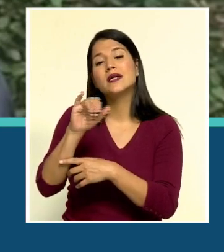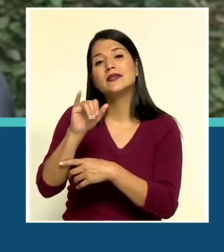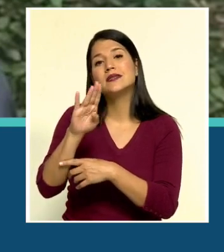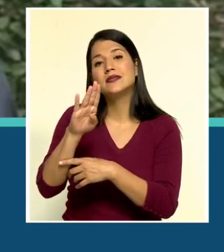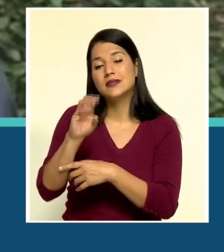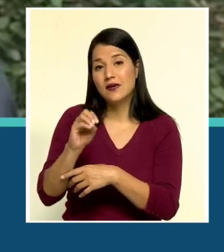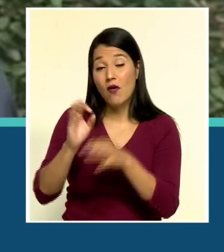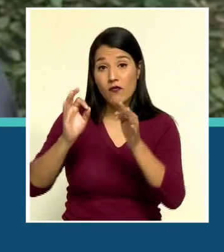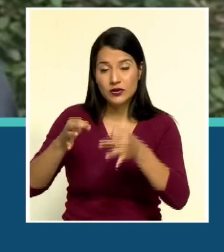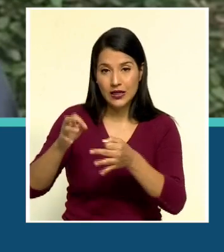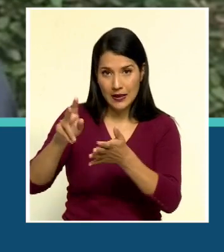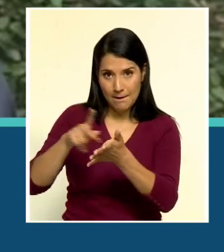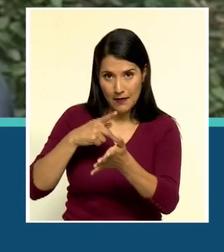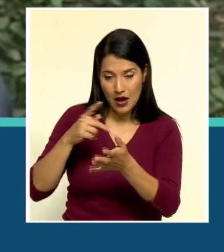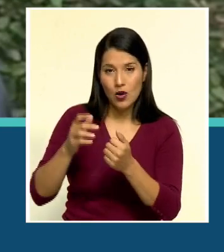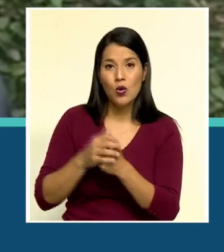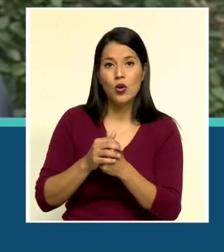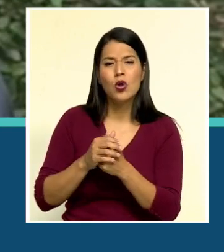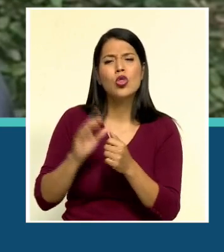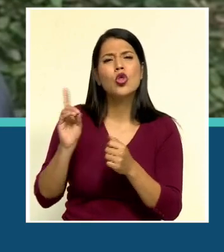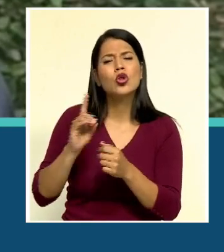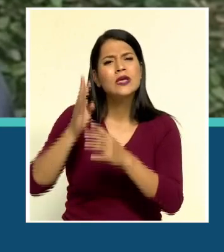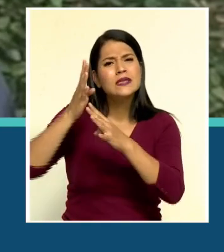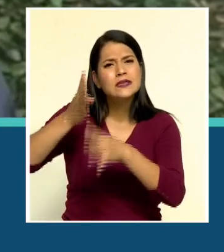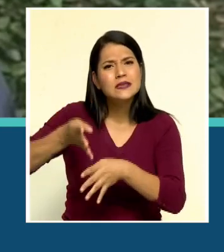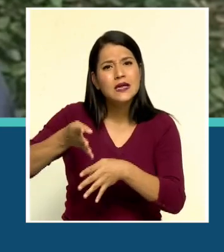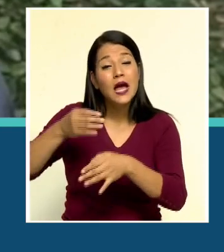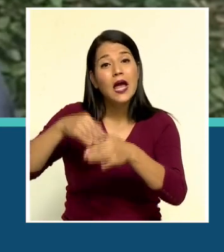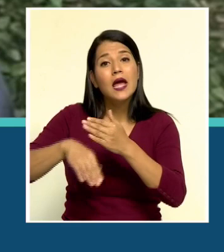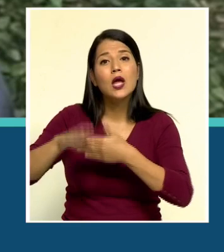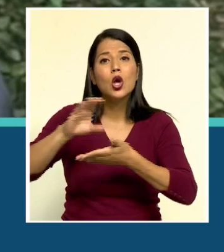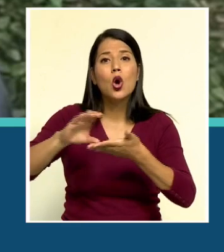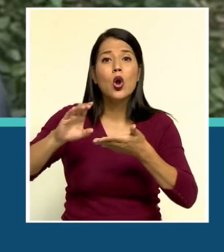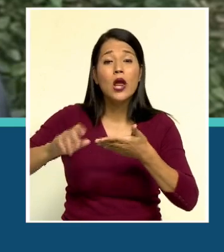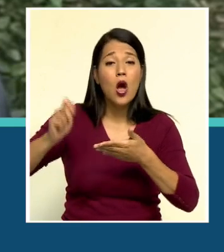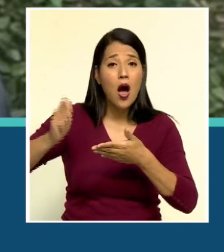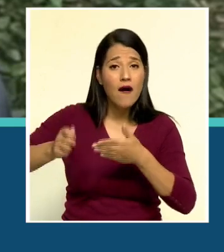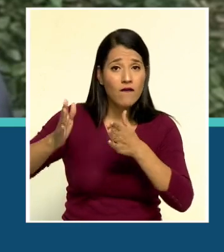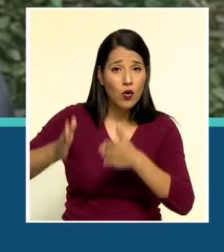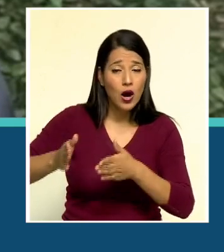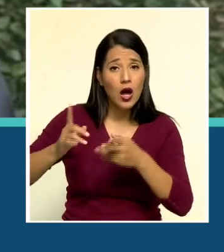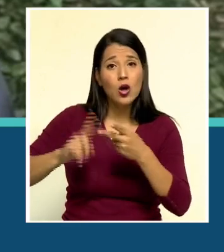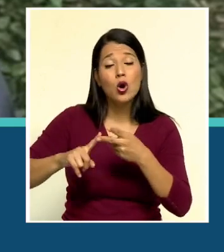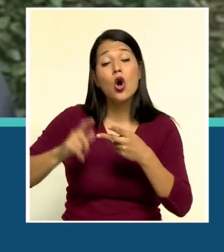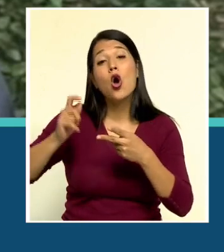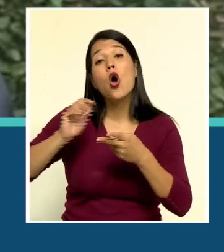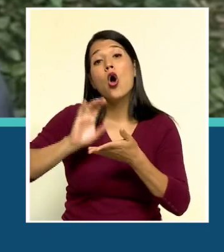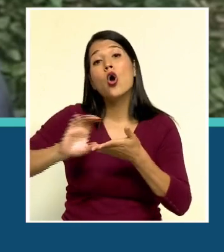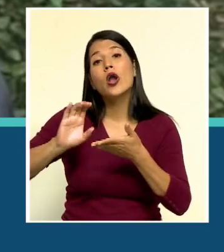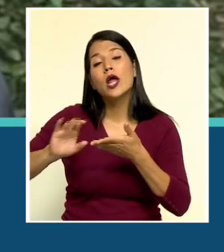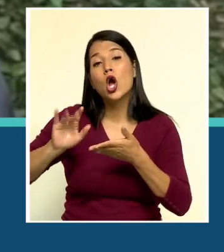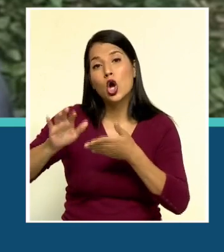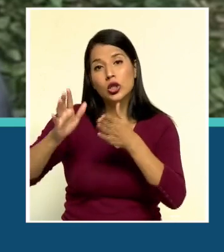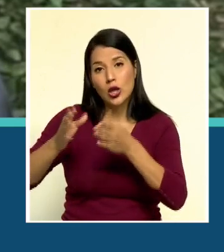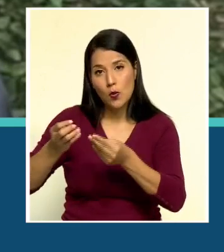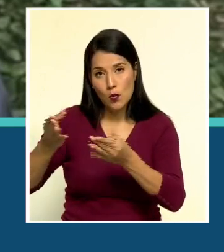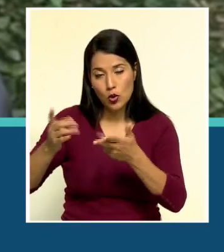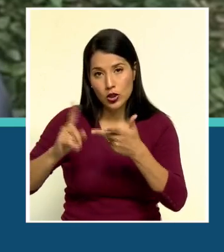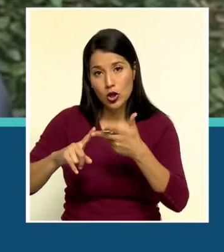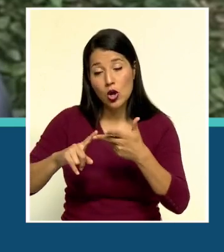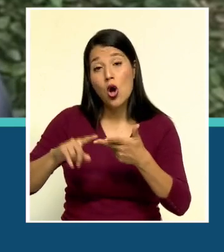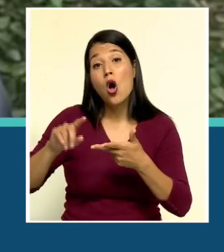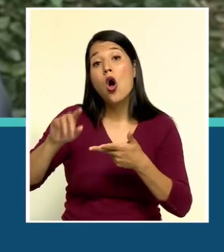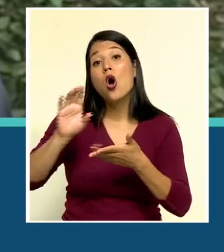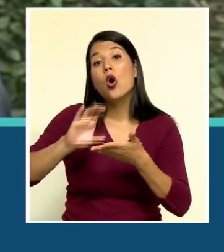software se puede descargar en los sitios del Colegio de Abogados, el Colegio de Contadores Públicos, el Colegio de